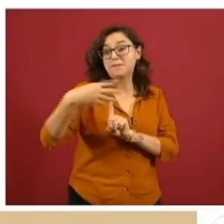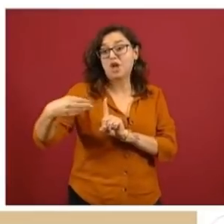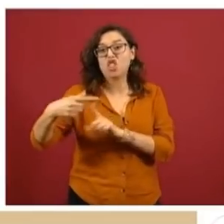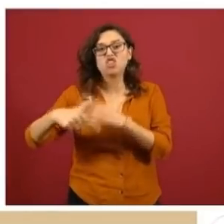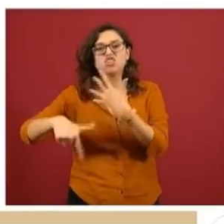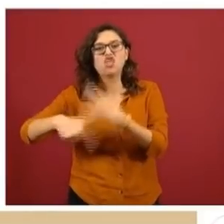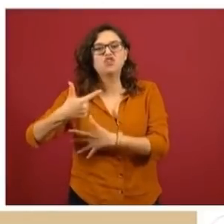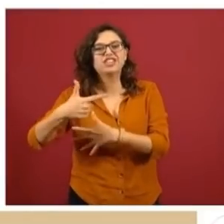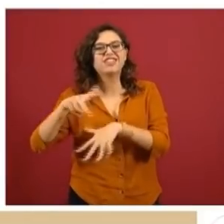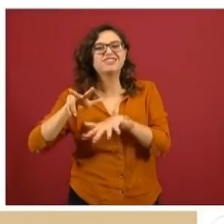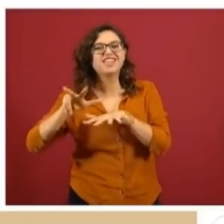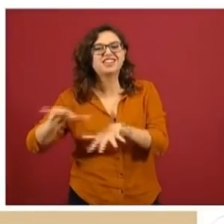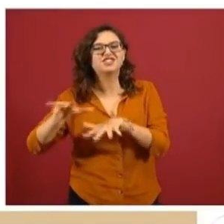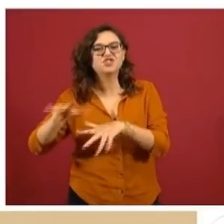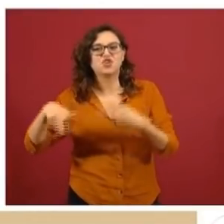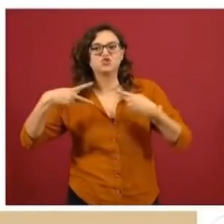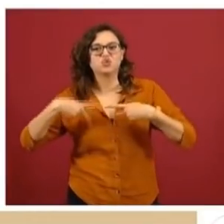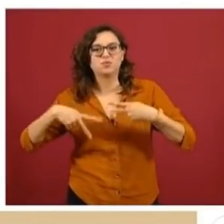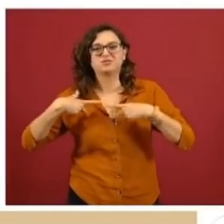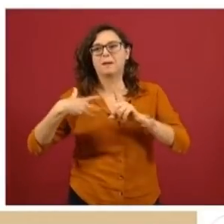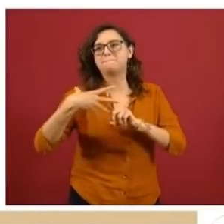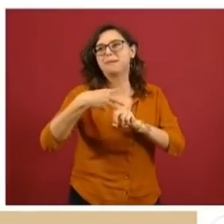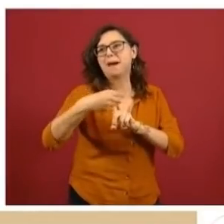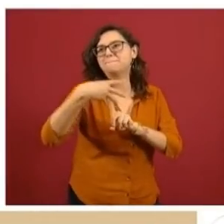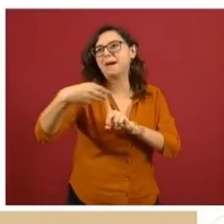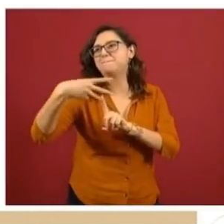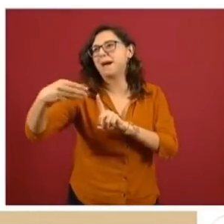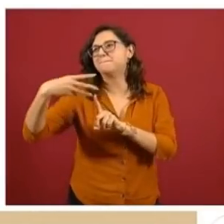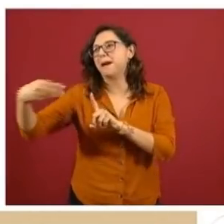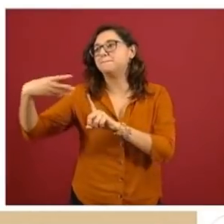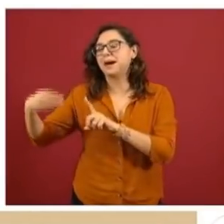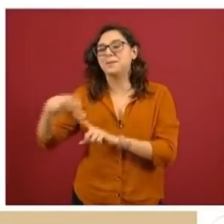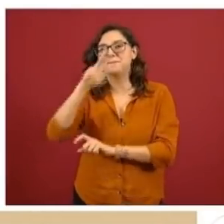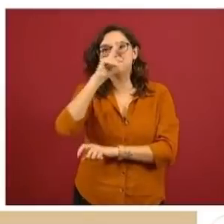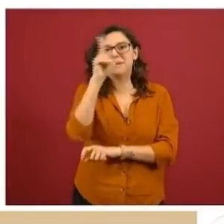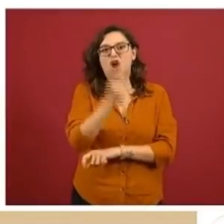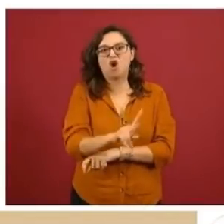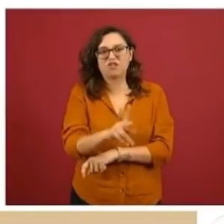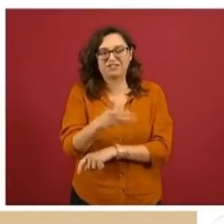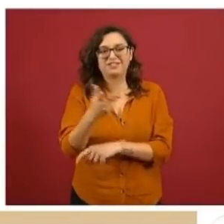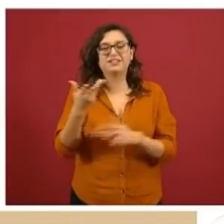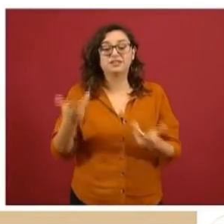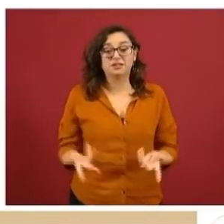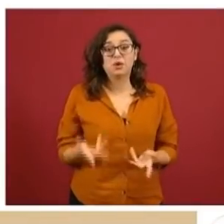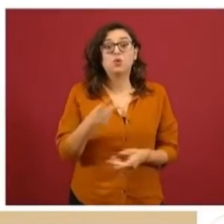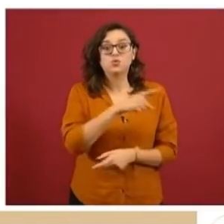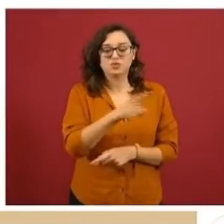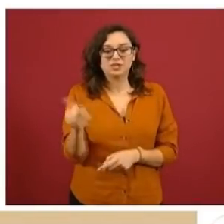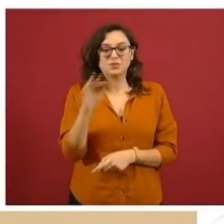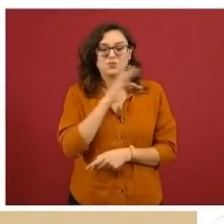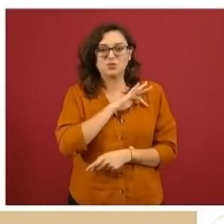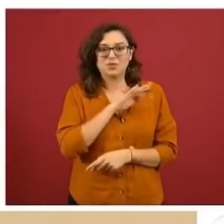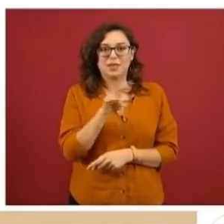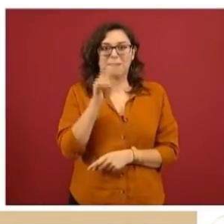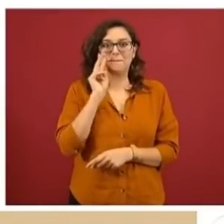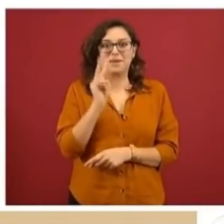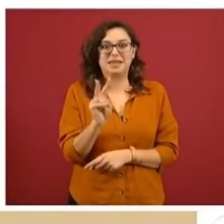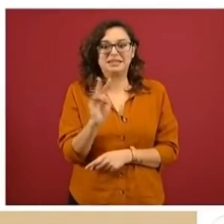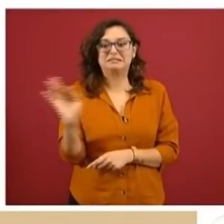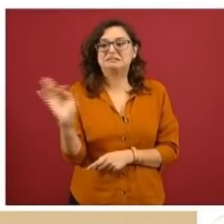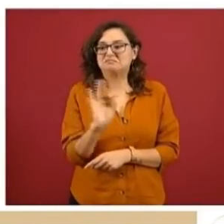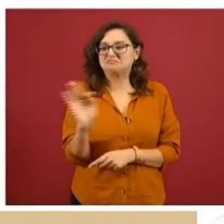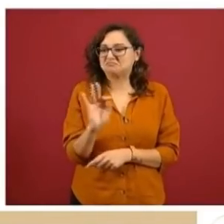y 18 personas más. Si nosotros, a quienes nos ven desde sus casas, pudieran ver este recinto, verían que